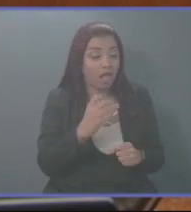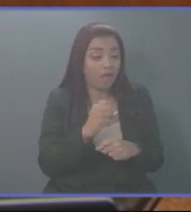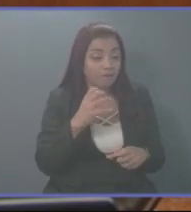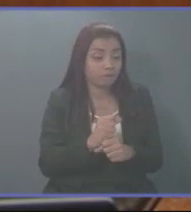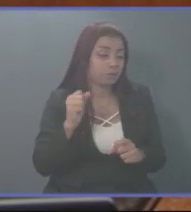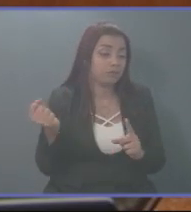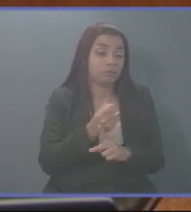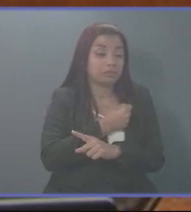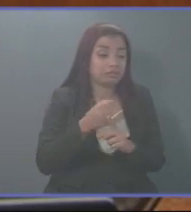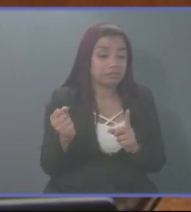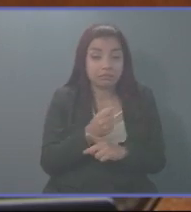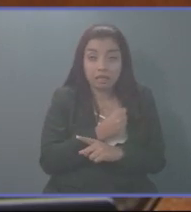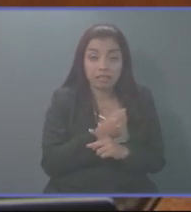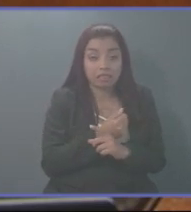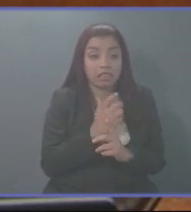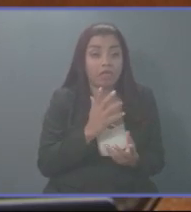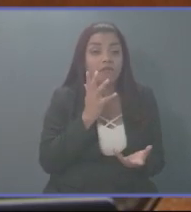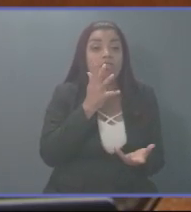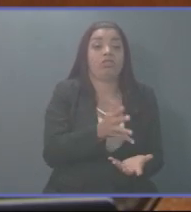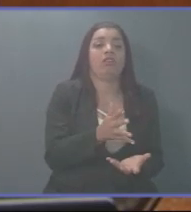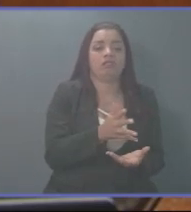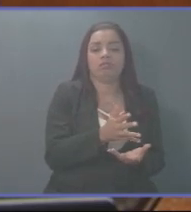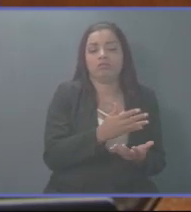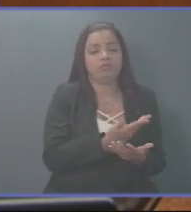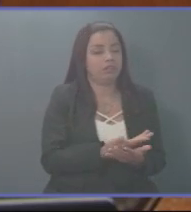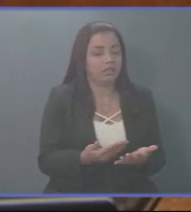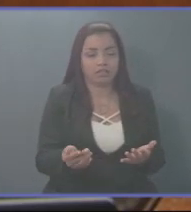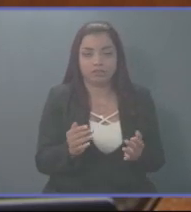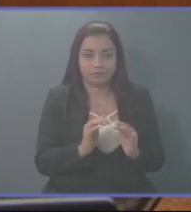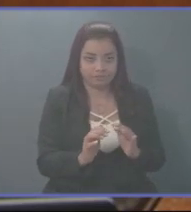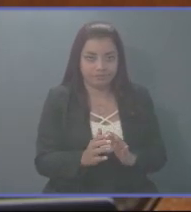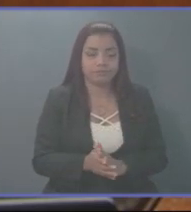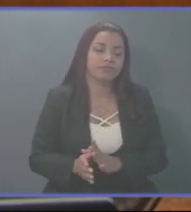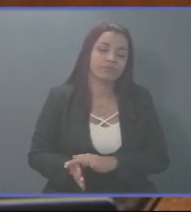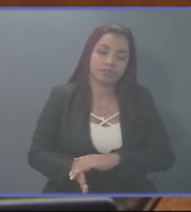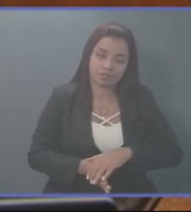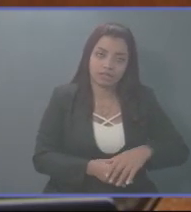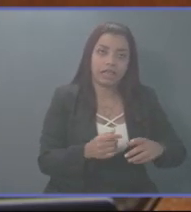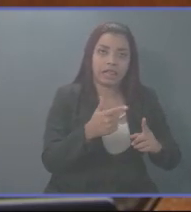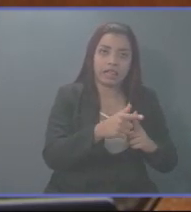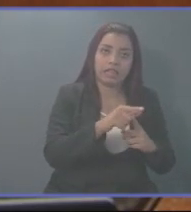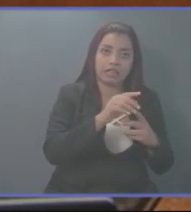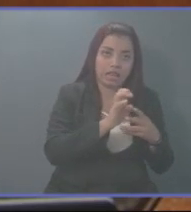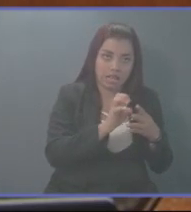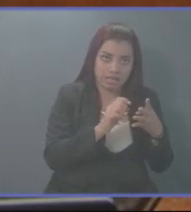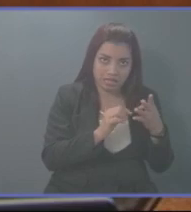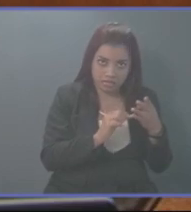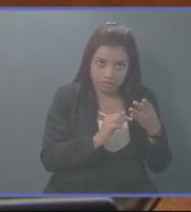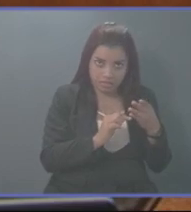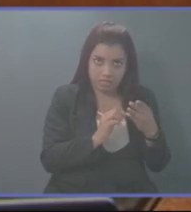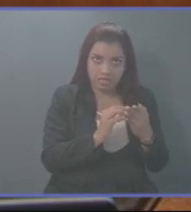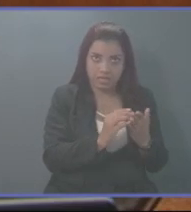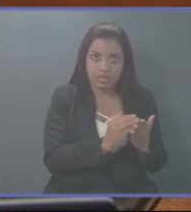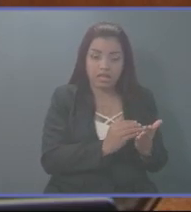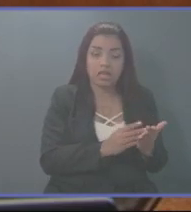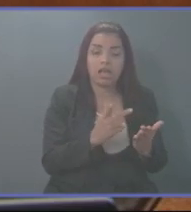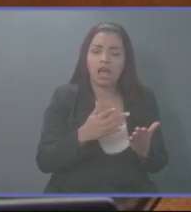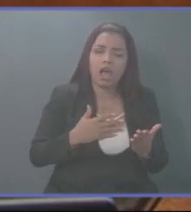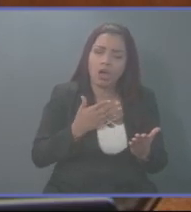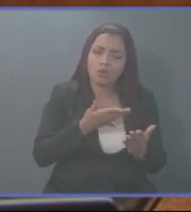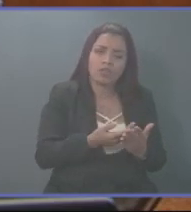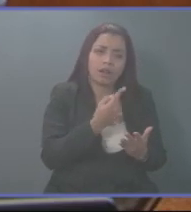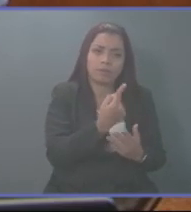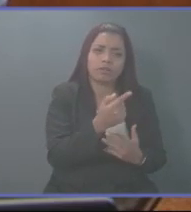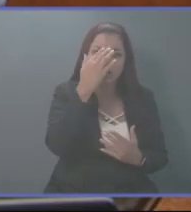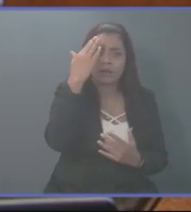abandono o abuso. E. Brindar atención a las familias encabezadas por una sola persona,